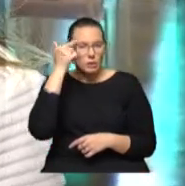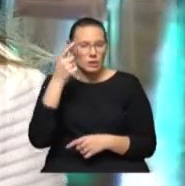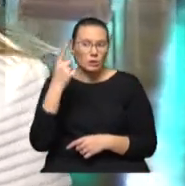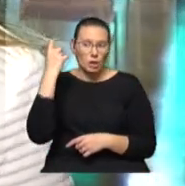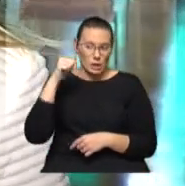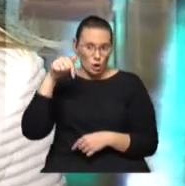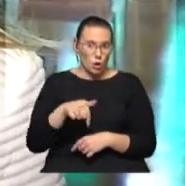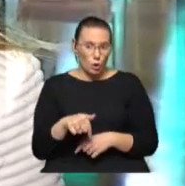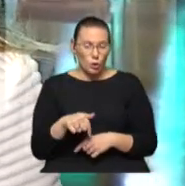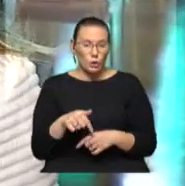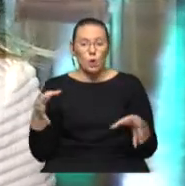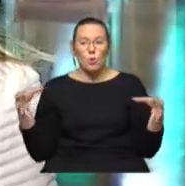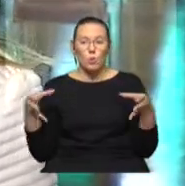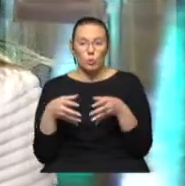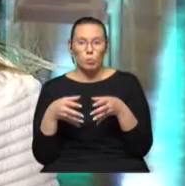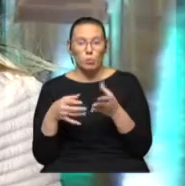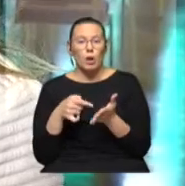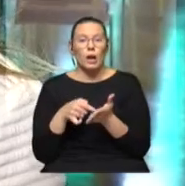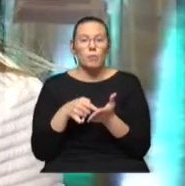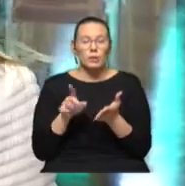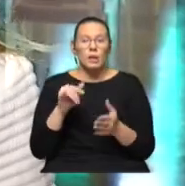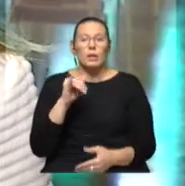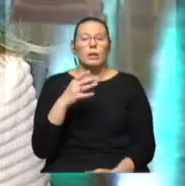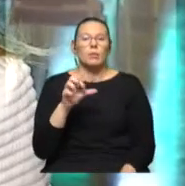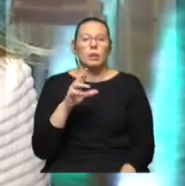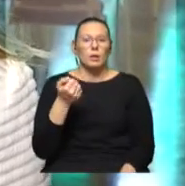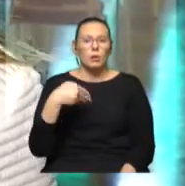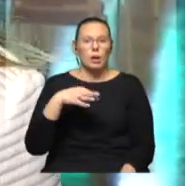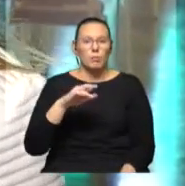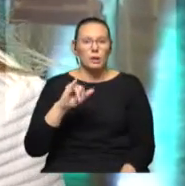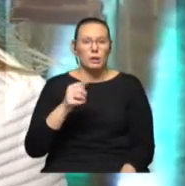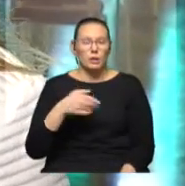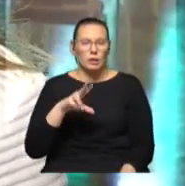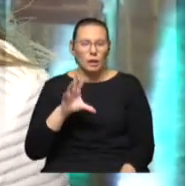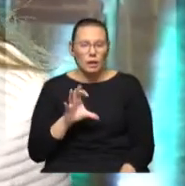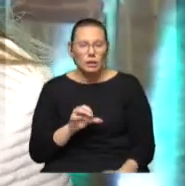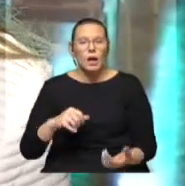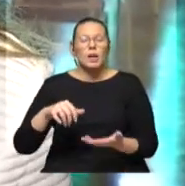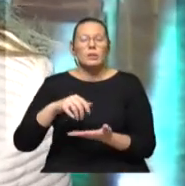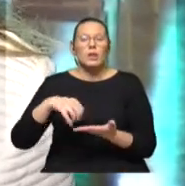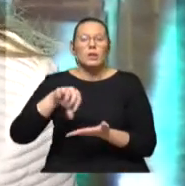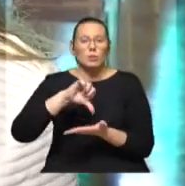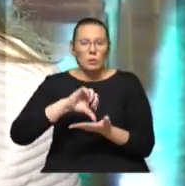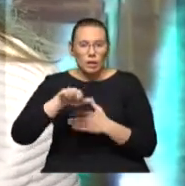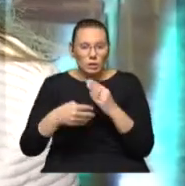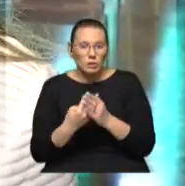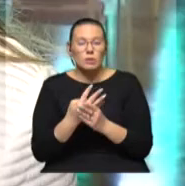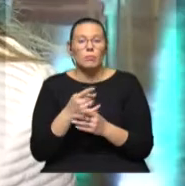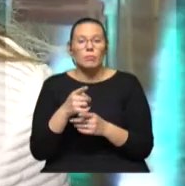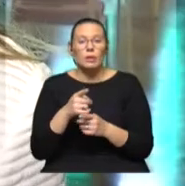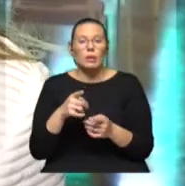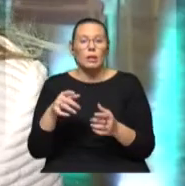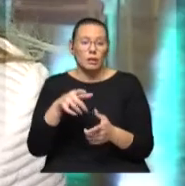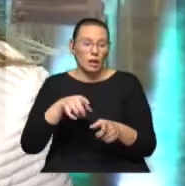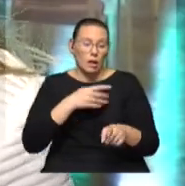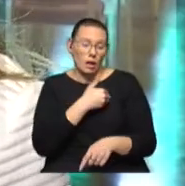día de hoy, junto a las capitales iberoamericanas, junto a ciudades de Mercosuridades, especialmente de la dirección ejecutiva de la red